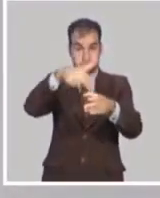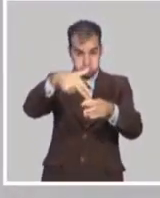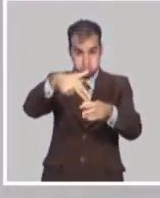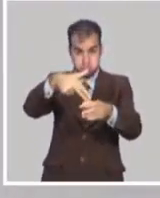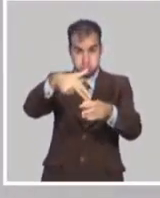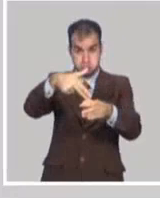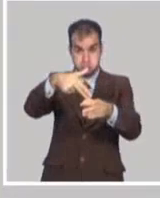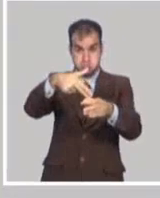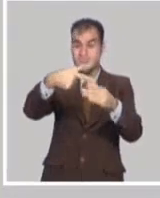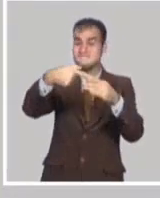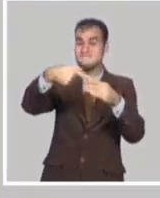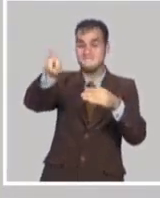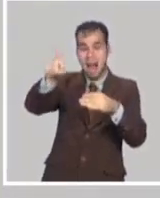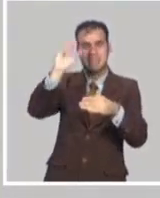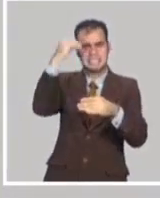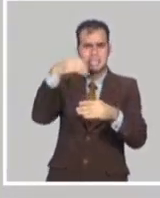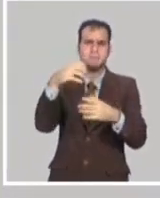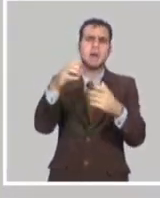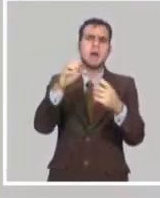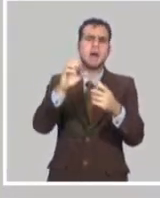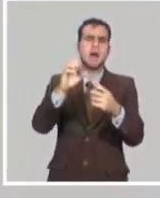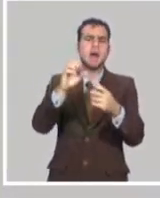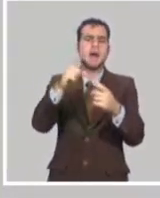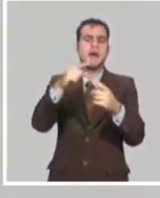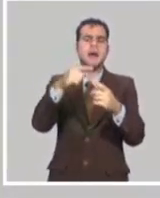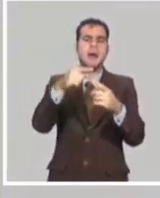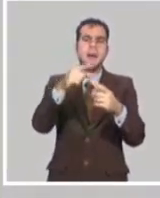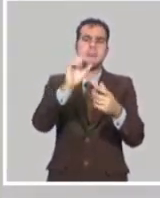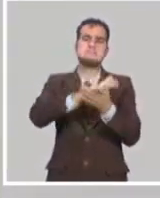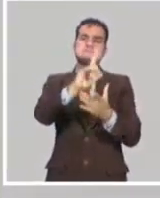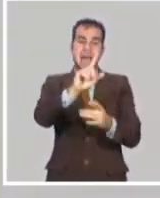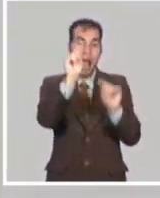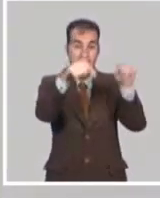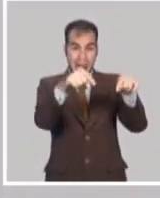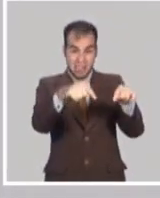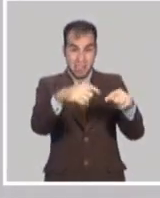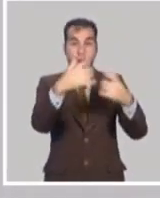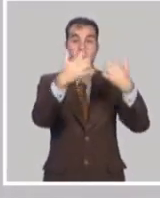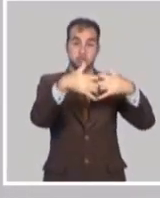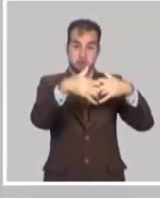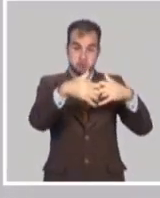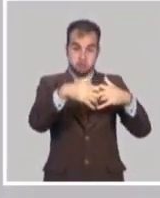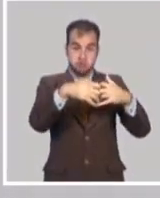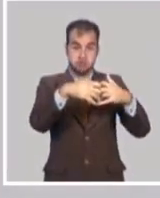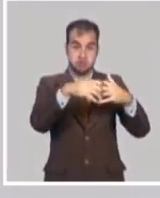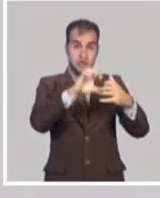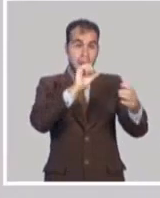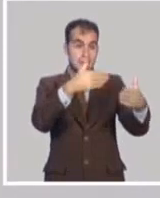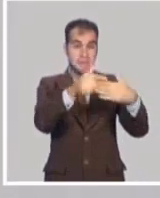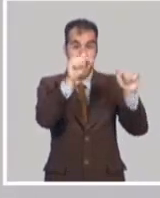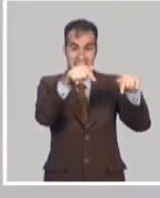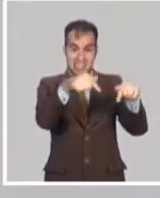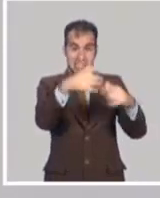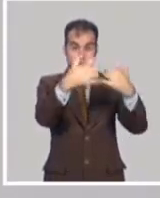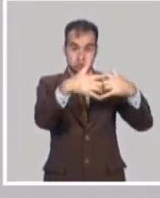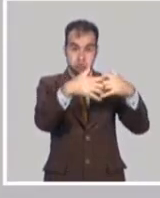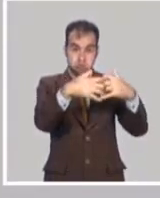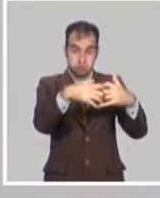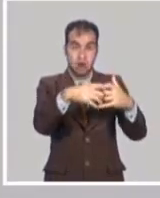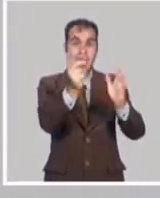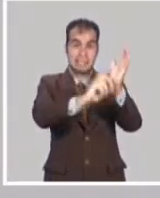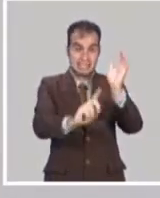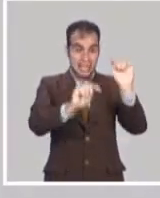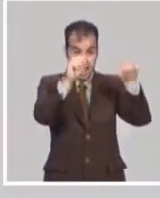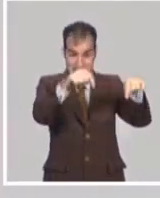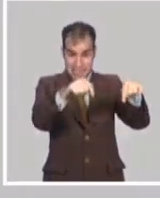combustible para la termoeléctrica de mariel que alimenta que va a entregar ese combustible a las